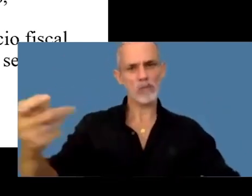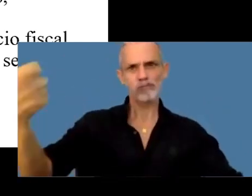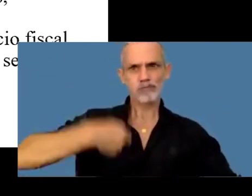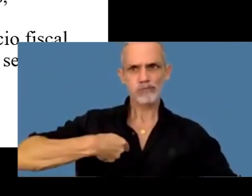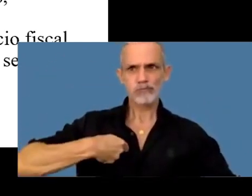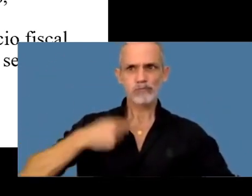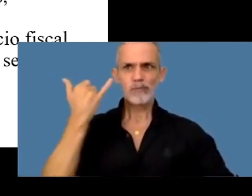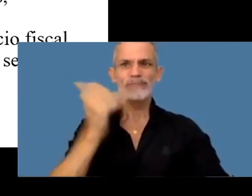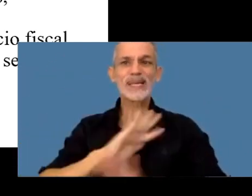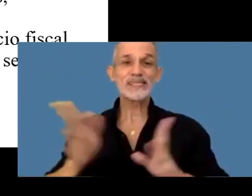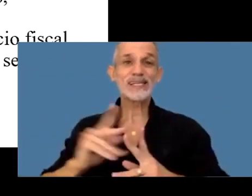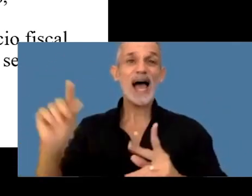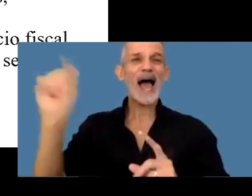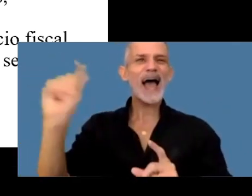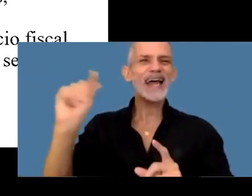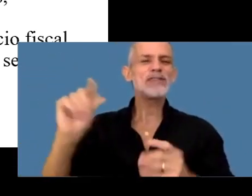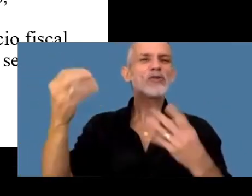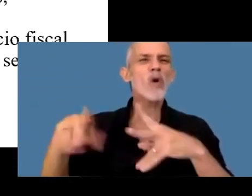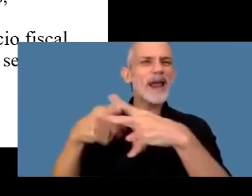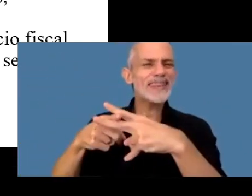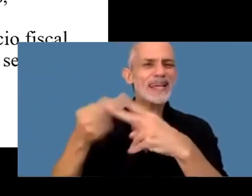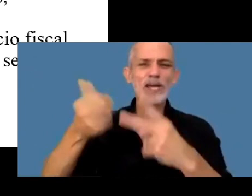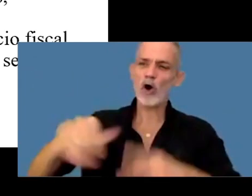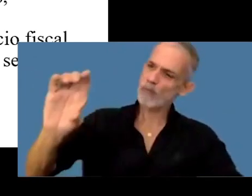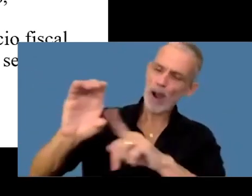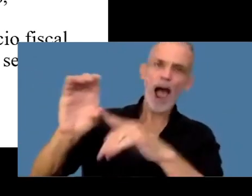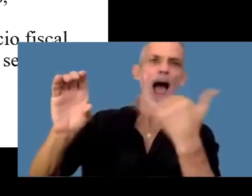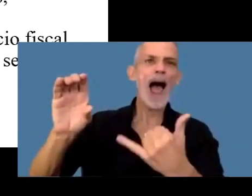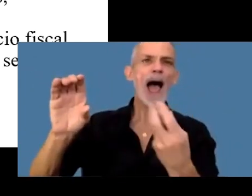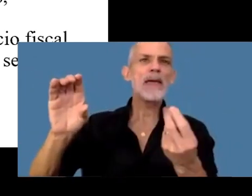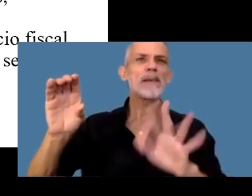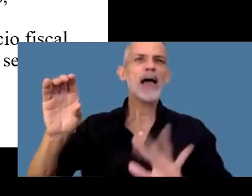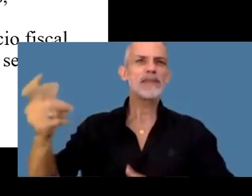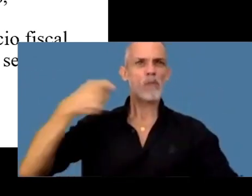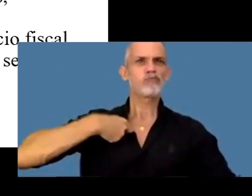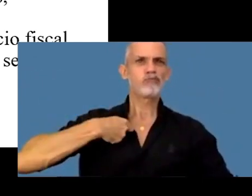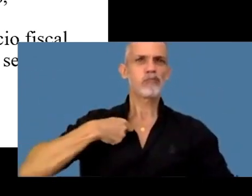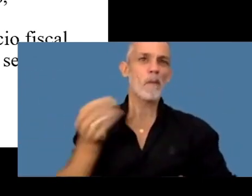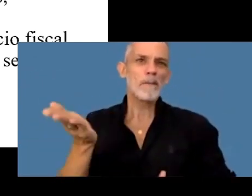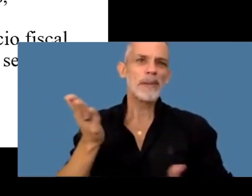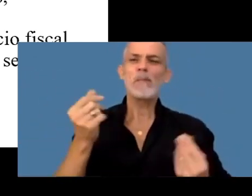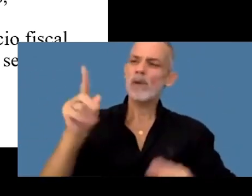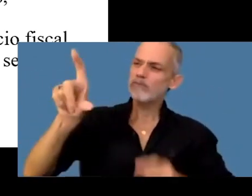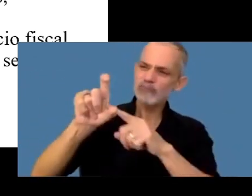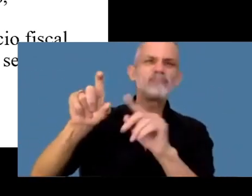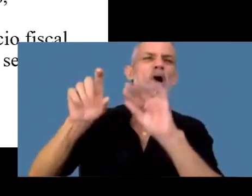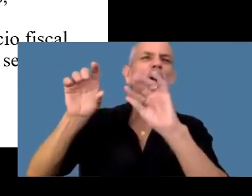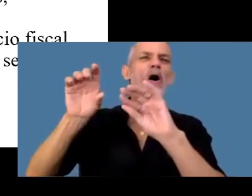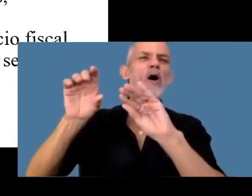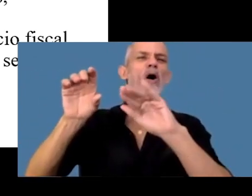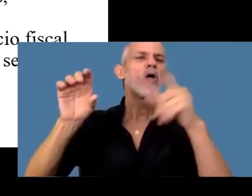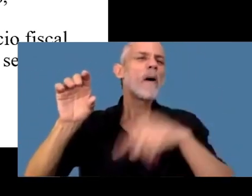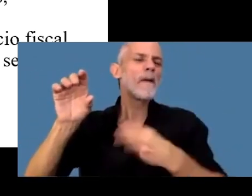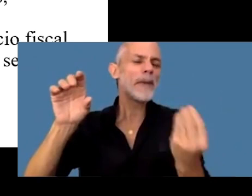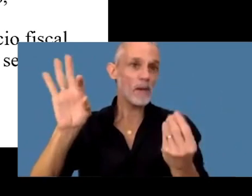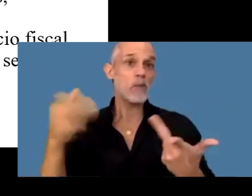del crédito fiscal técnico cuando éste se surge como consecuencia de la